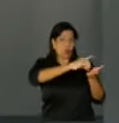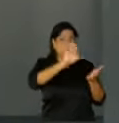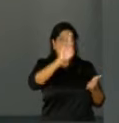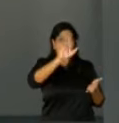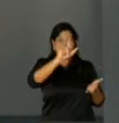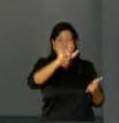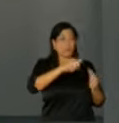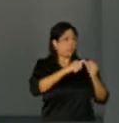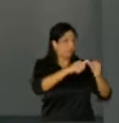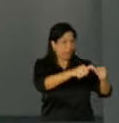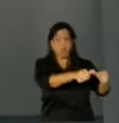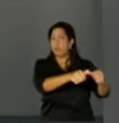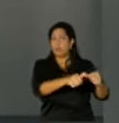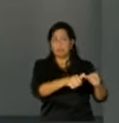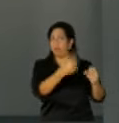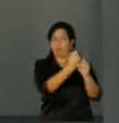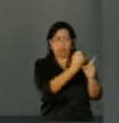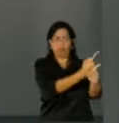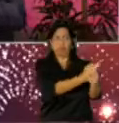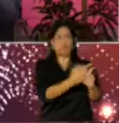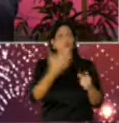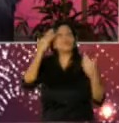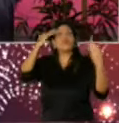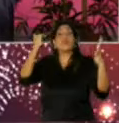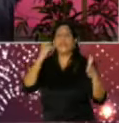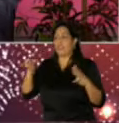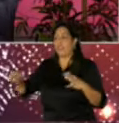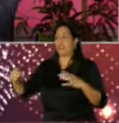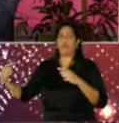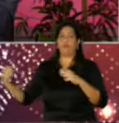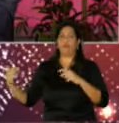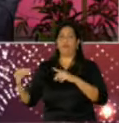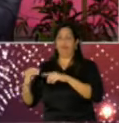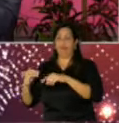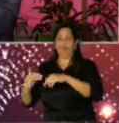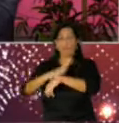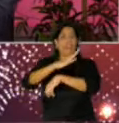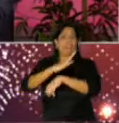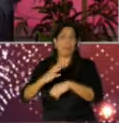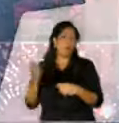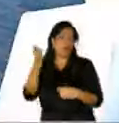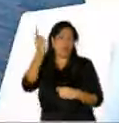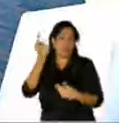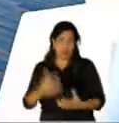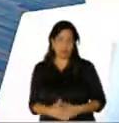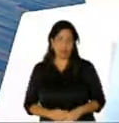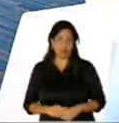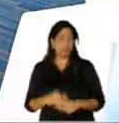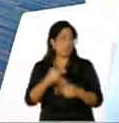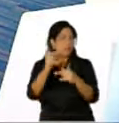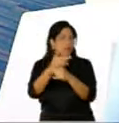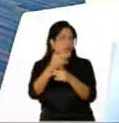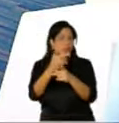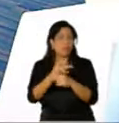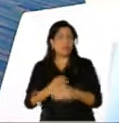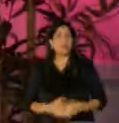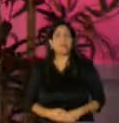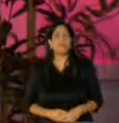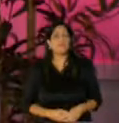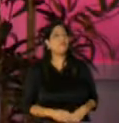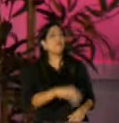efectos más graves del virus. Doctor Rodríguez, retomando el tema de las pruebas, ¿verdad?, que el secretario de Salud estuvo hablando sobre ellas, y sabemos que el